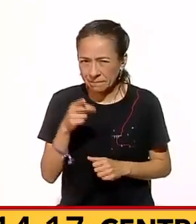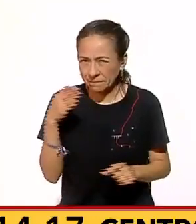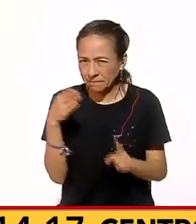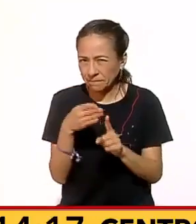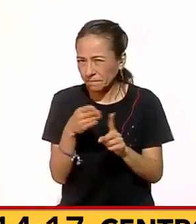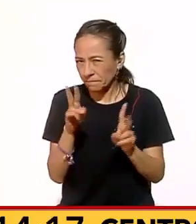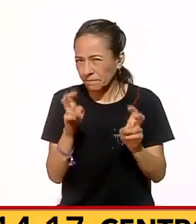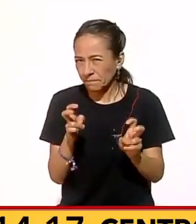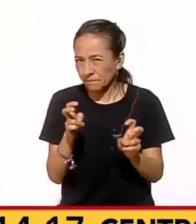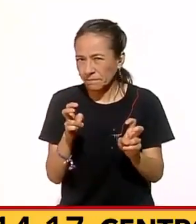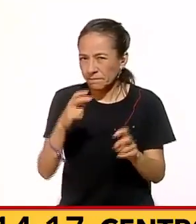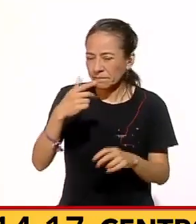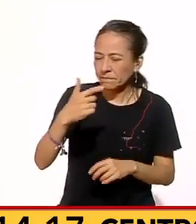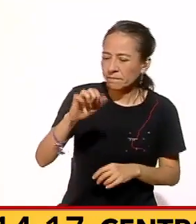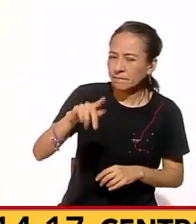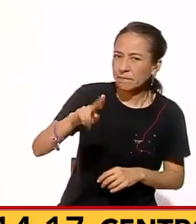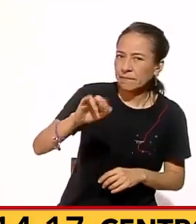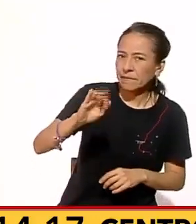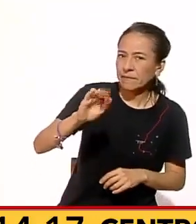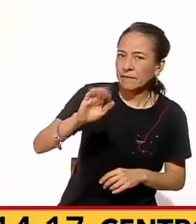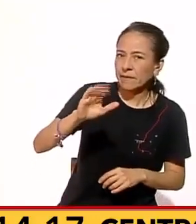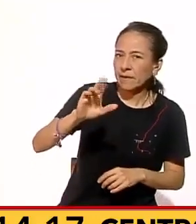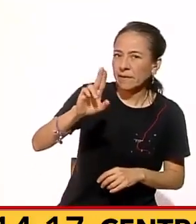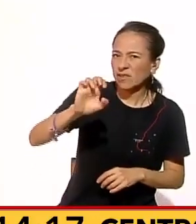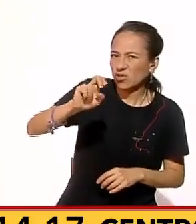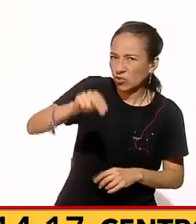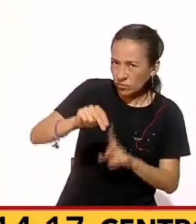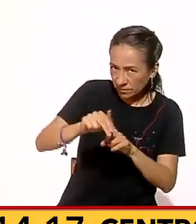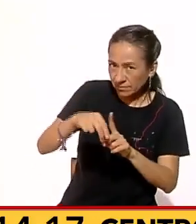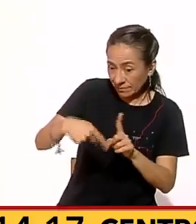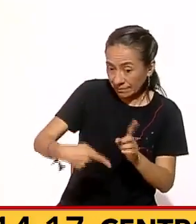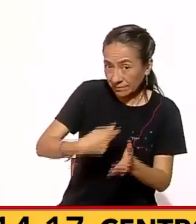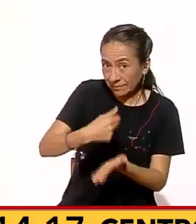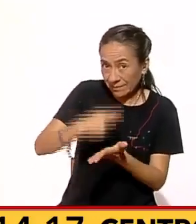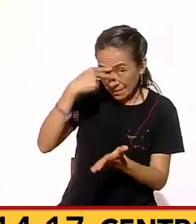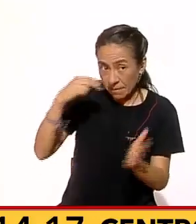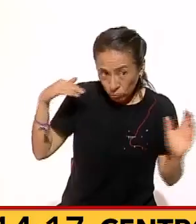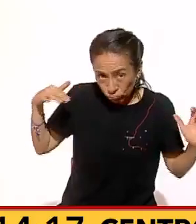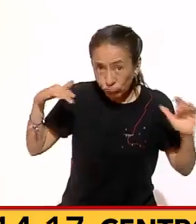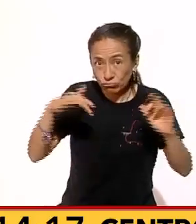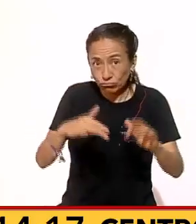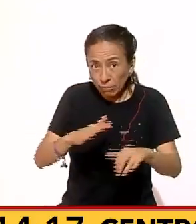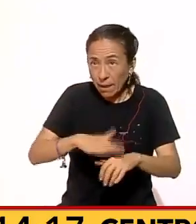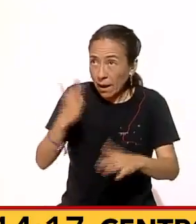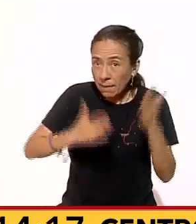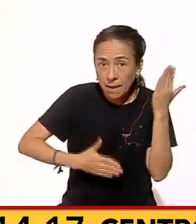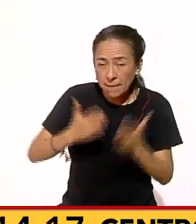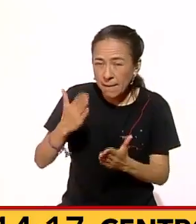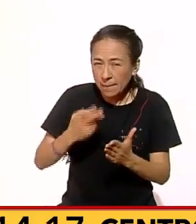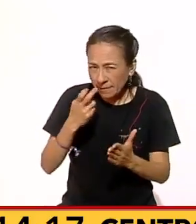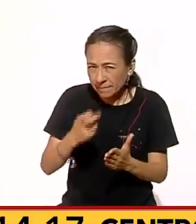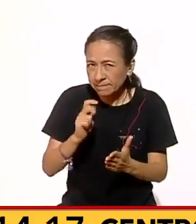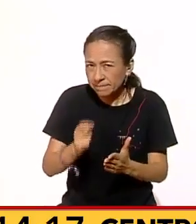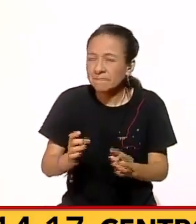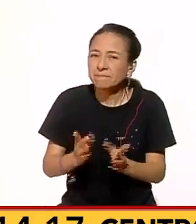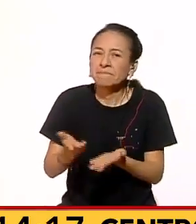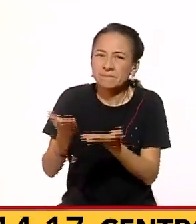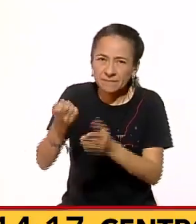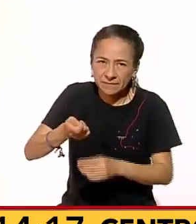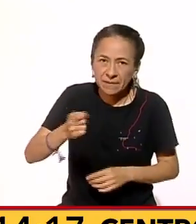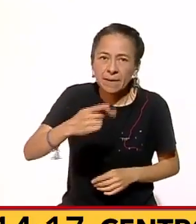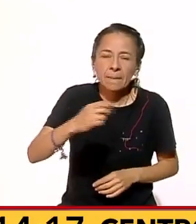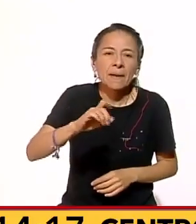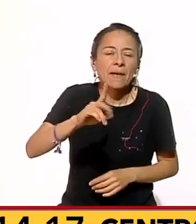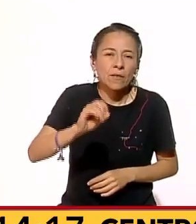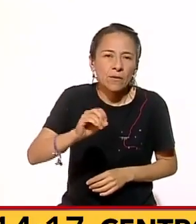Justamente en este tema de la gentrificación que se ha dado aquí en la Ciudad de México, saludamos con gusto a Pedro Díaz de la